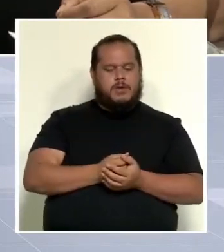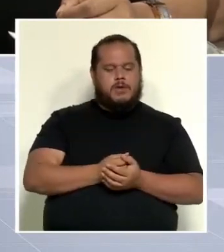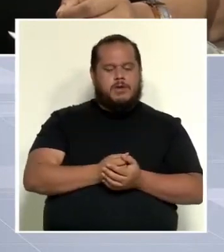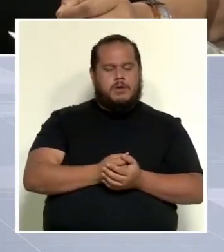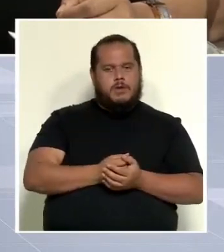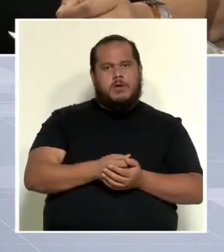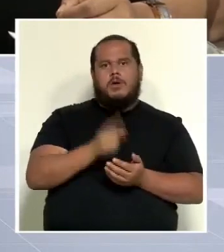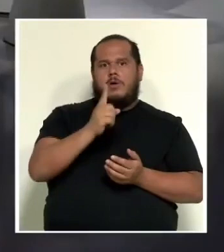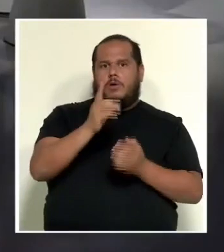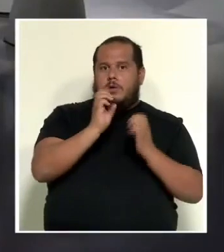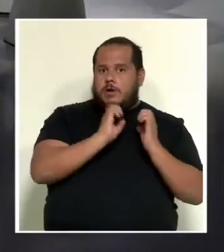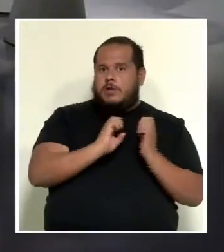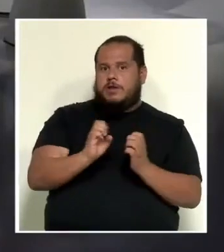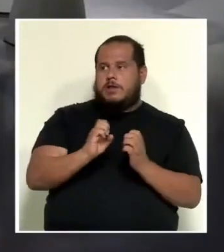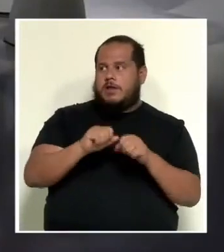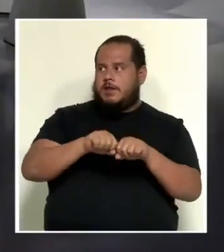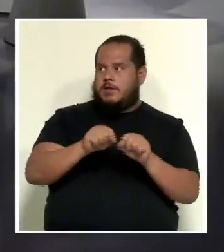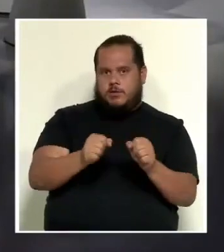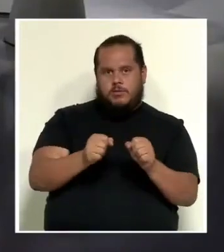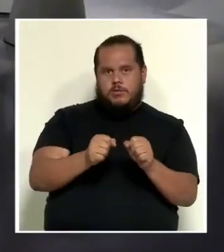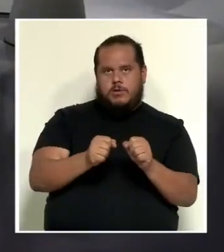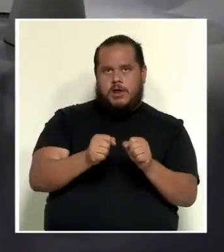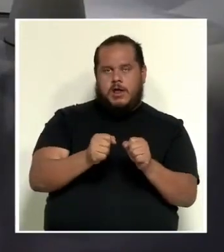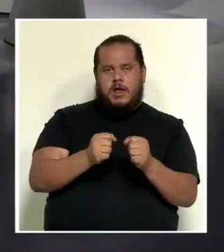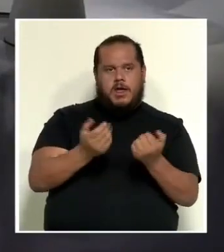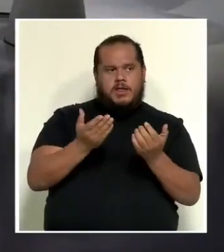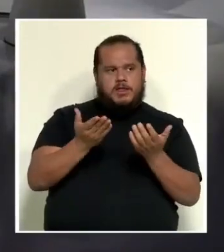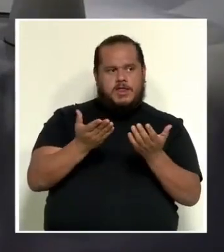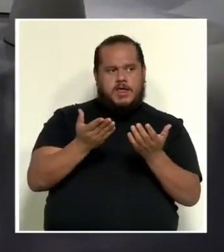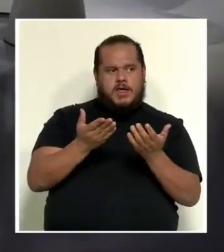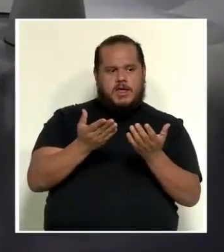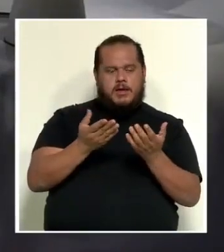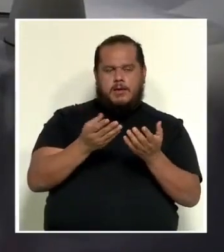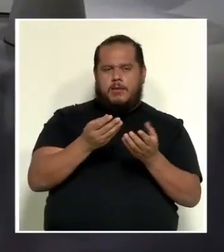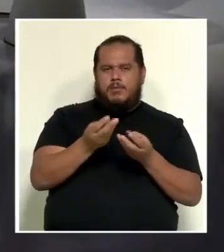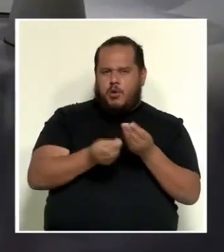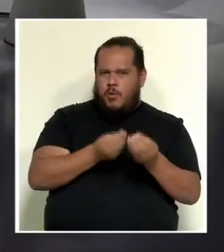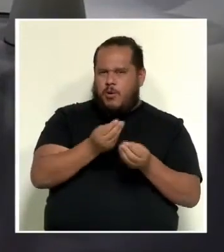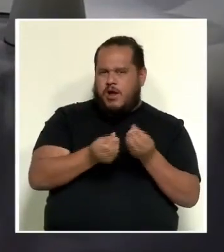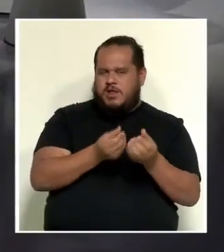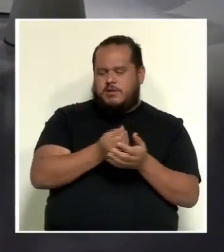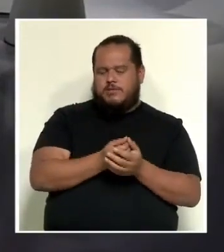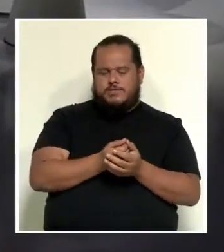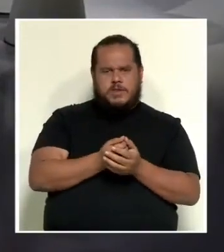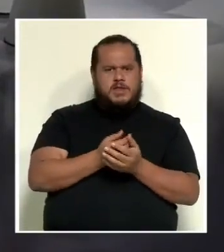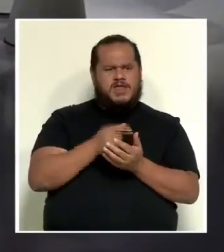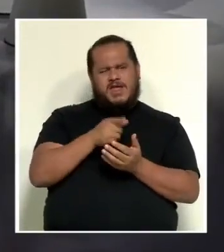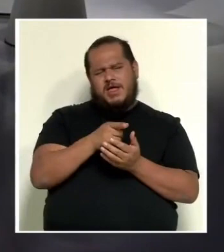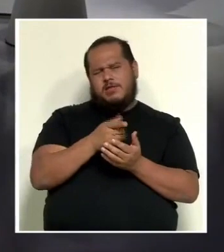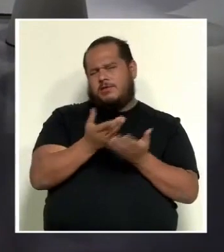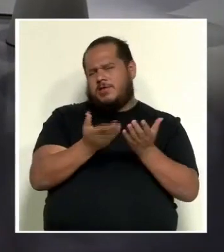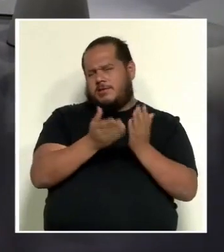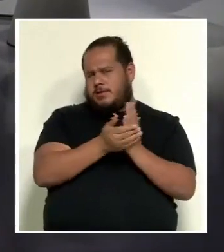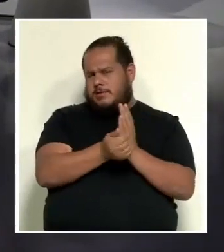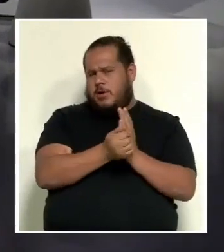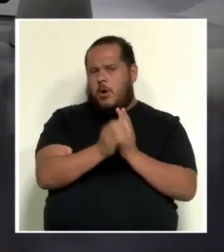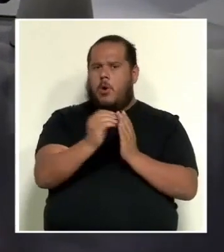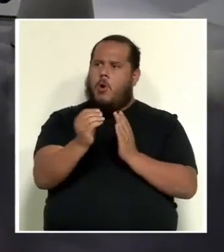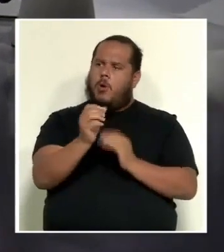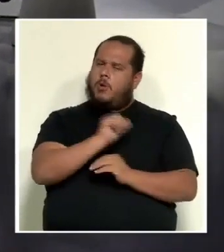una estrategia de ruptura, de provocación, ¿será eficaz o